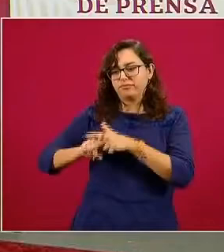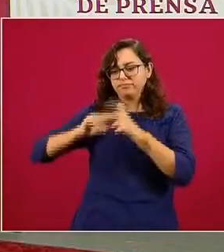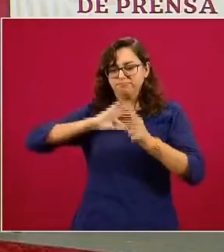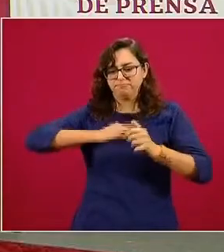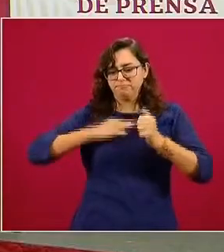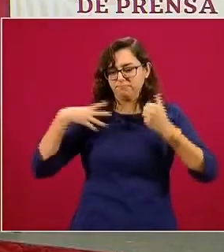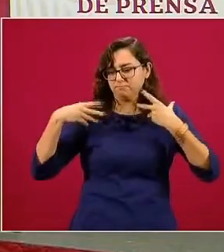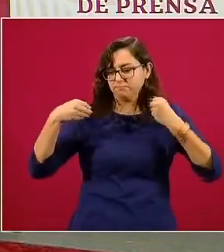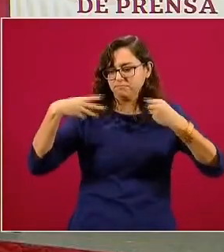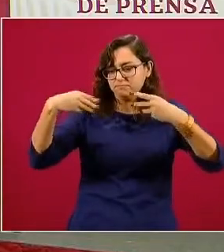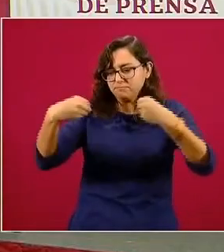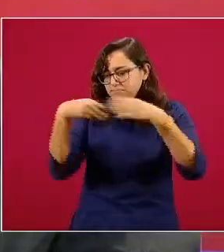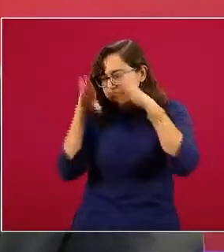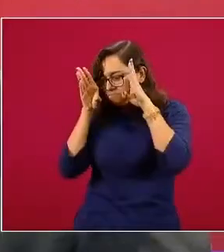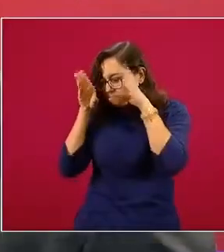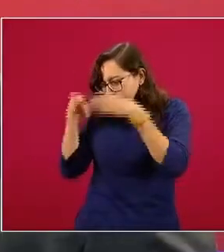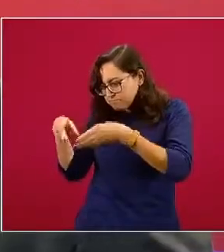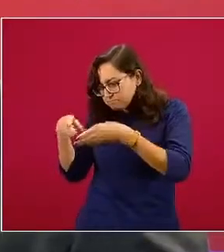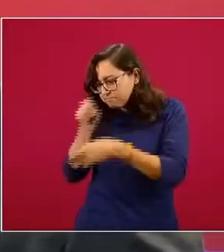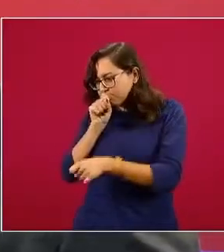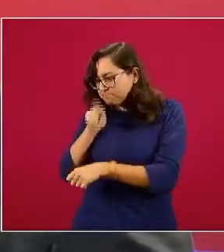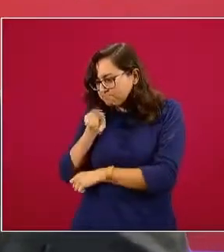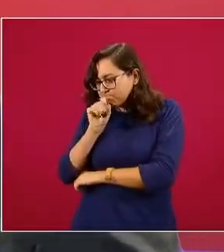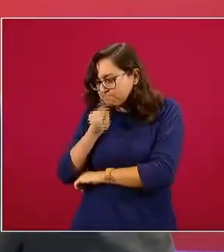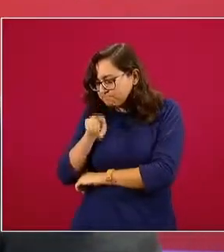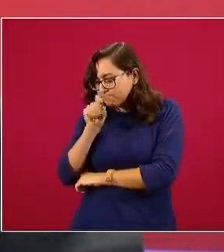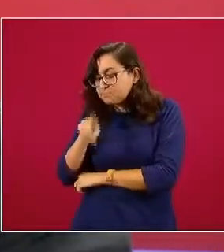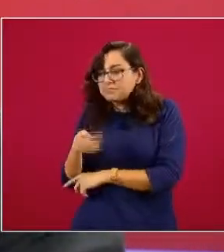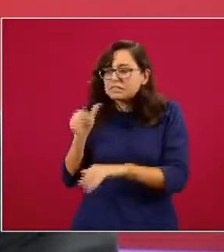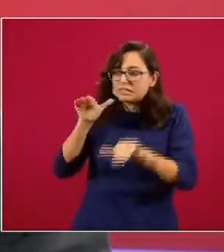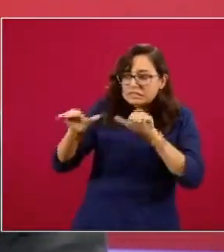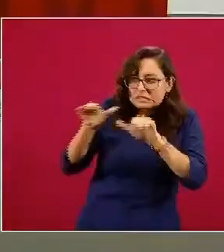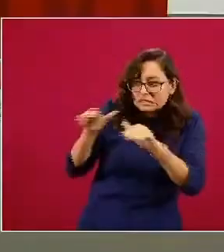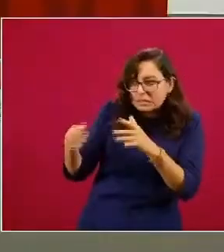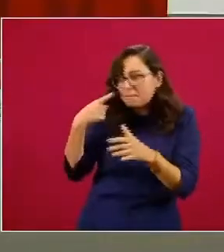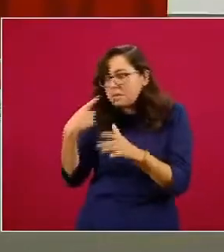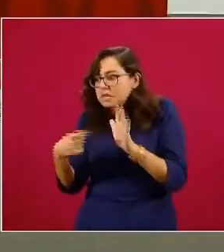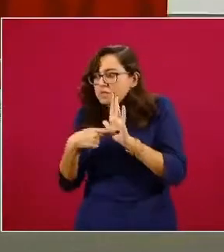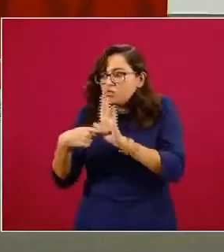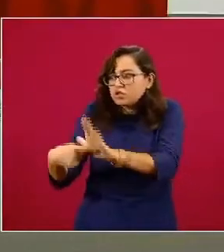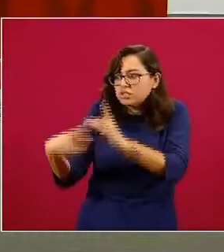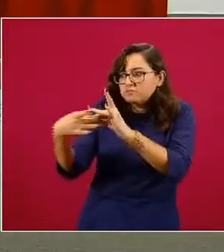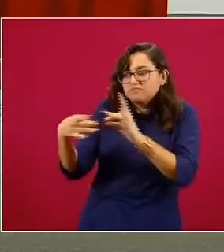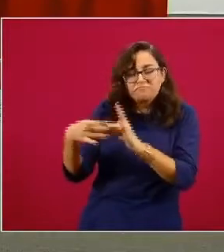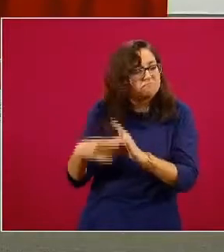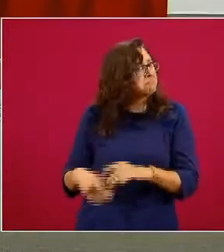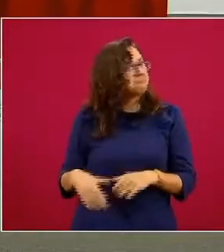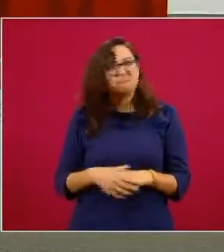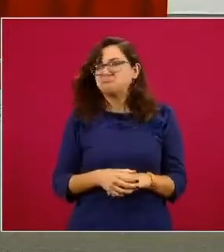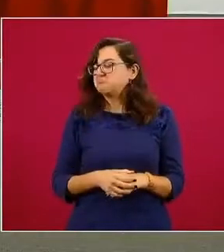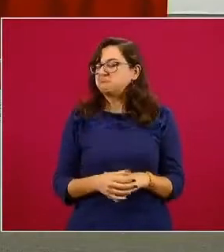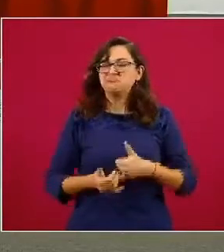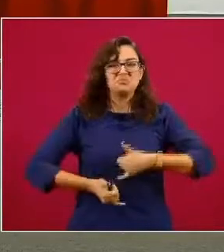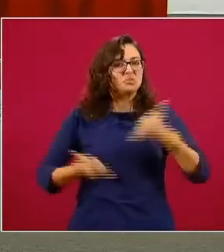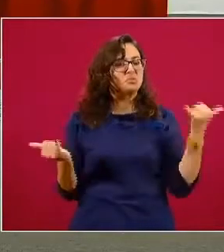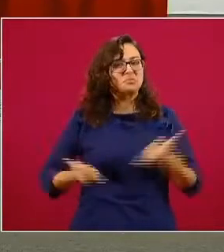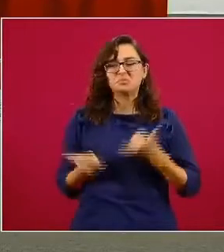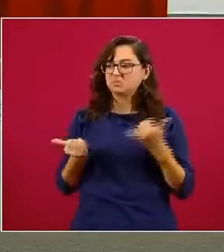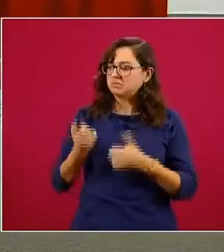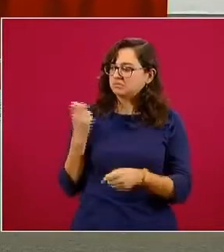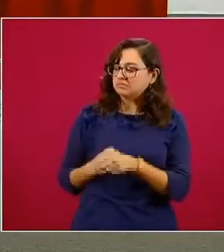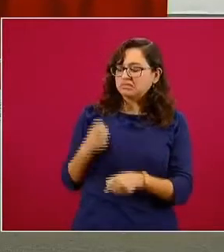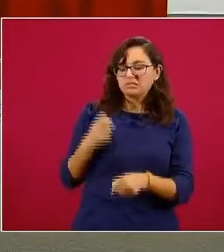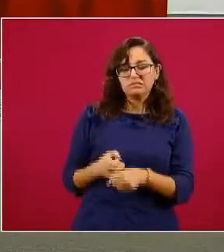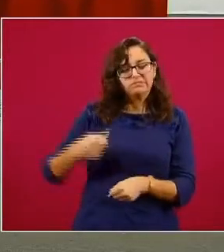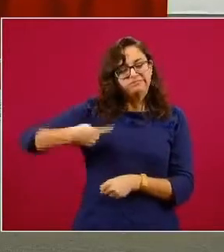en mantener una misma visión. Hemos buscado un poco explicaciones a este fenómeno internamente, lo